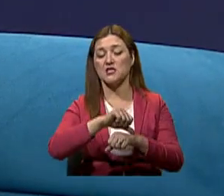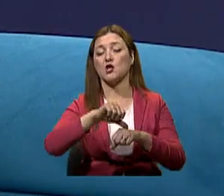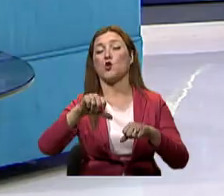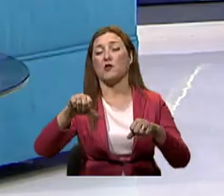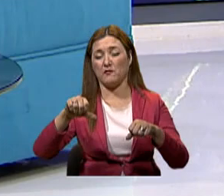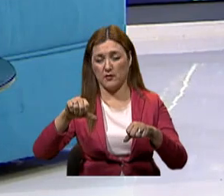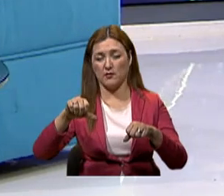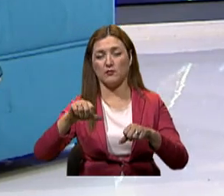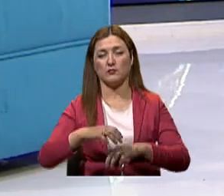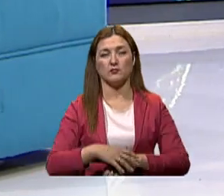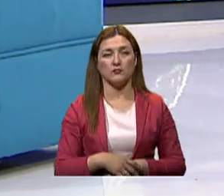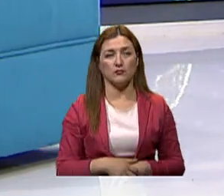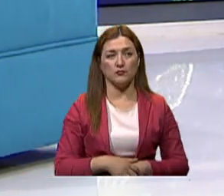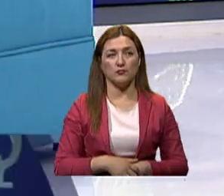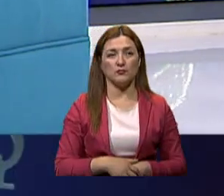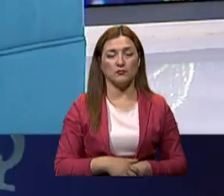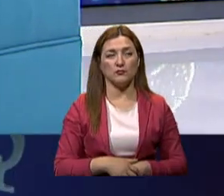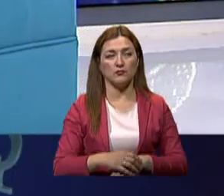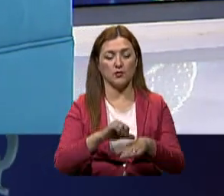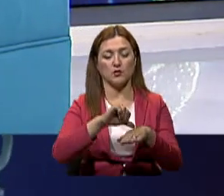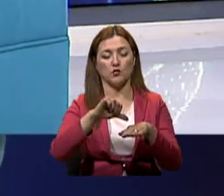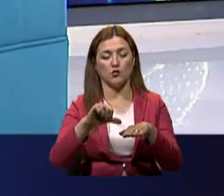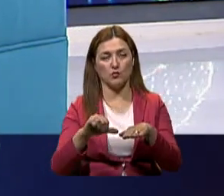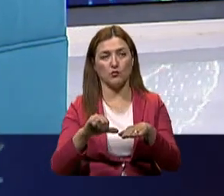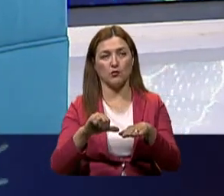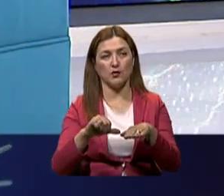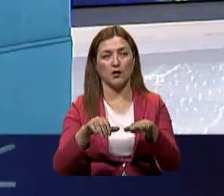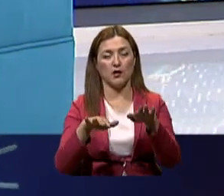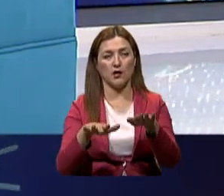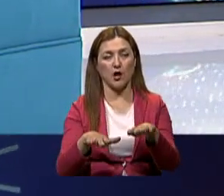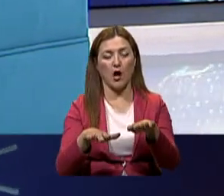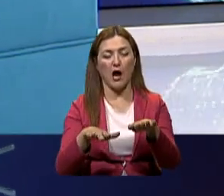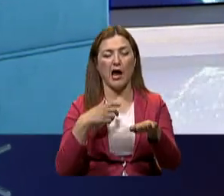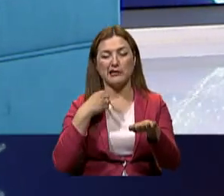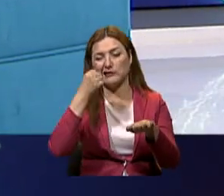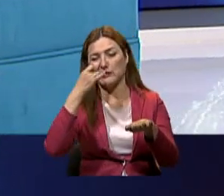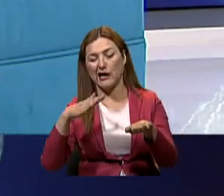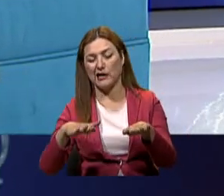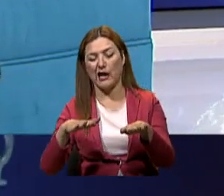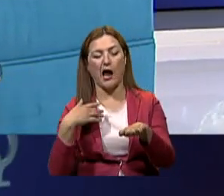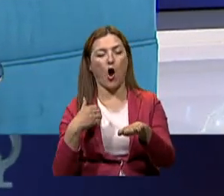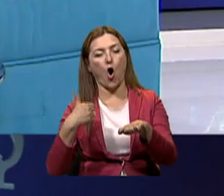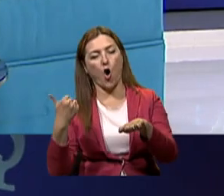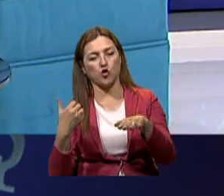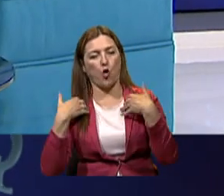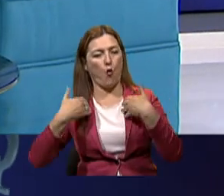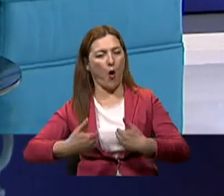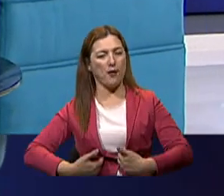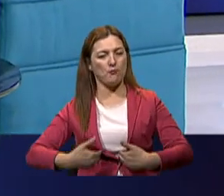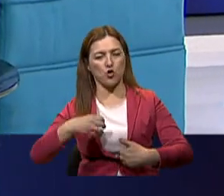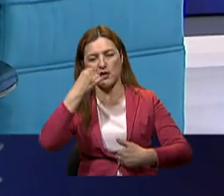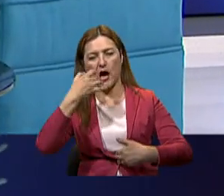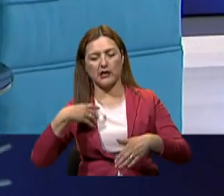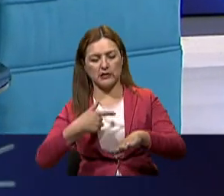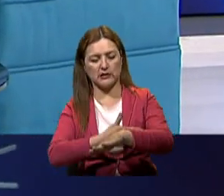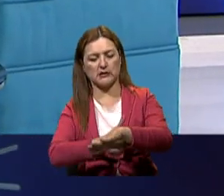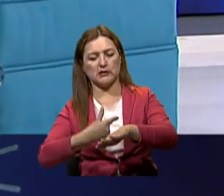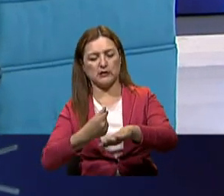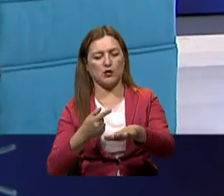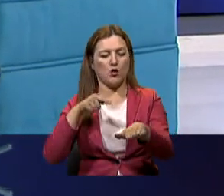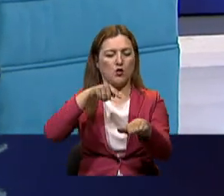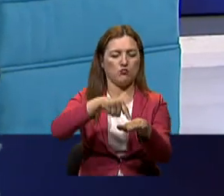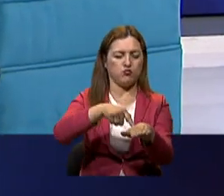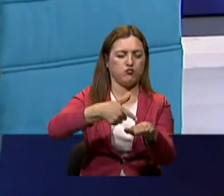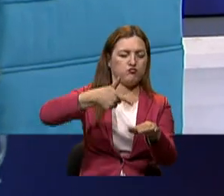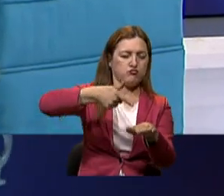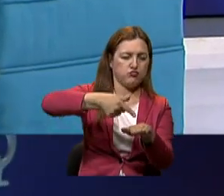abierta. O sea, hacer un bypass, llevar sangre de un lugar a otro, para que obviamente pueda mejorar su circulación. Eso